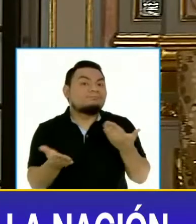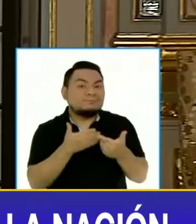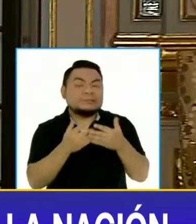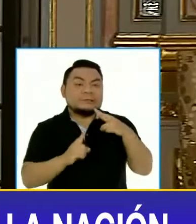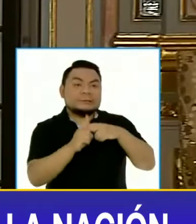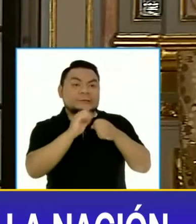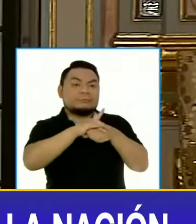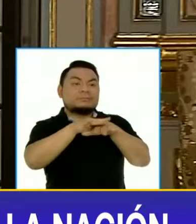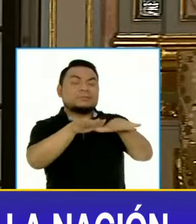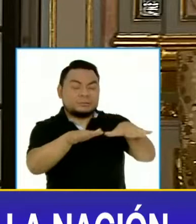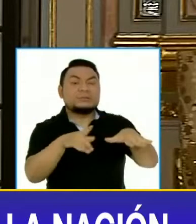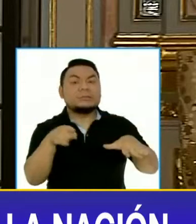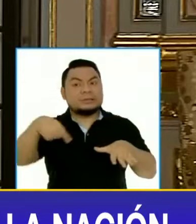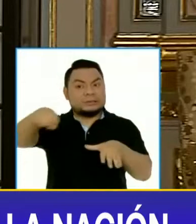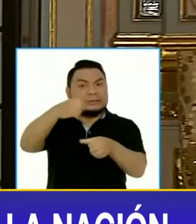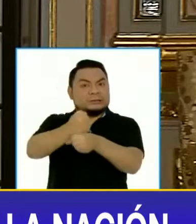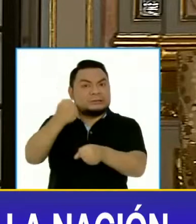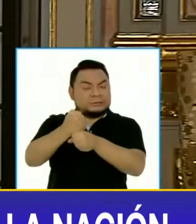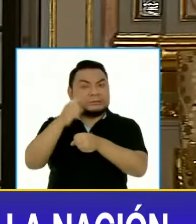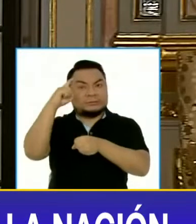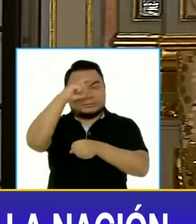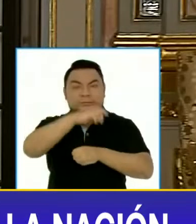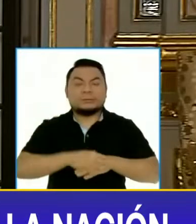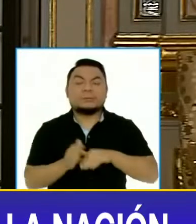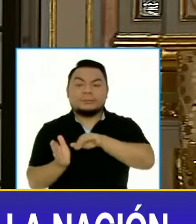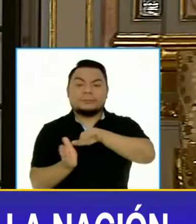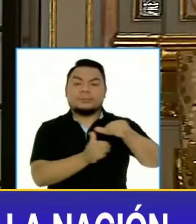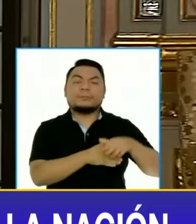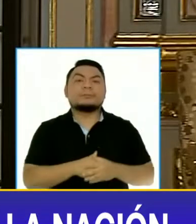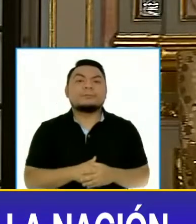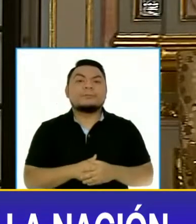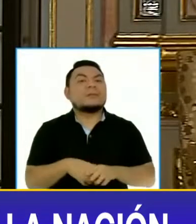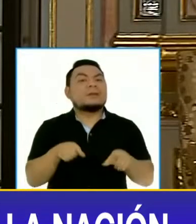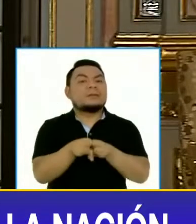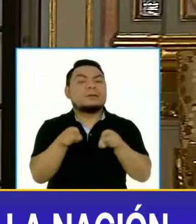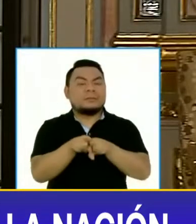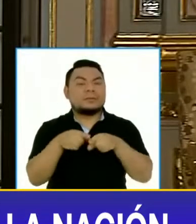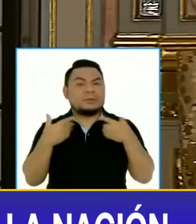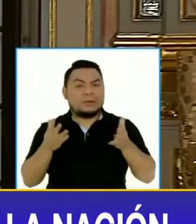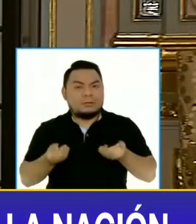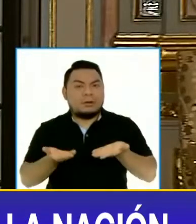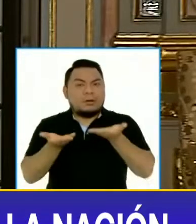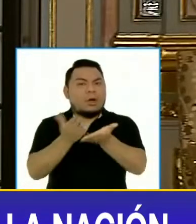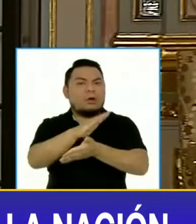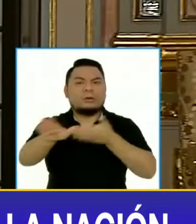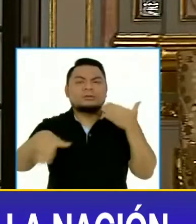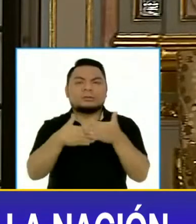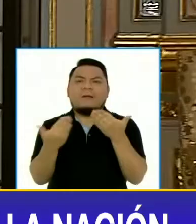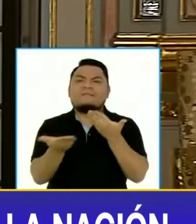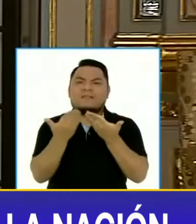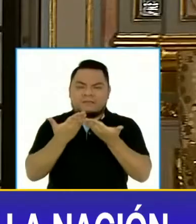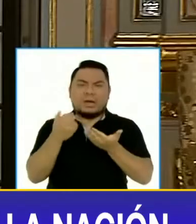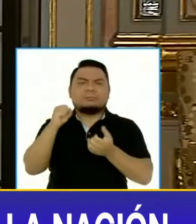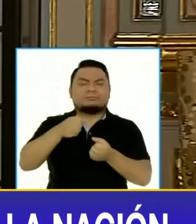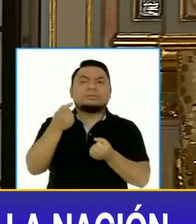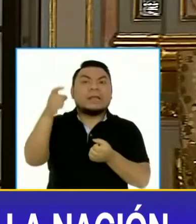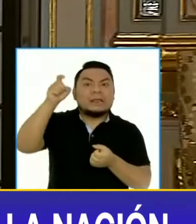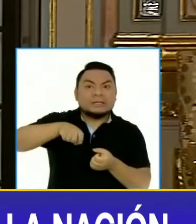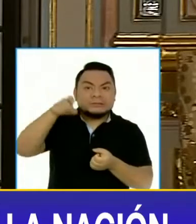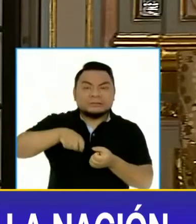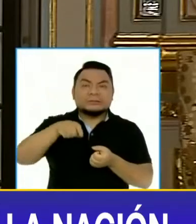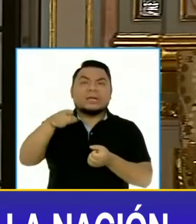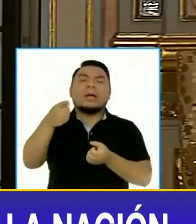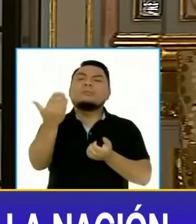que estamos atravesando. Hemos también acogido y brindado todas las facilidades del caso a